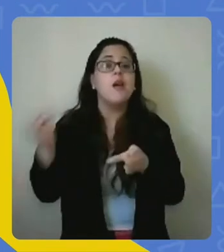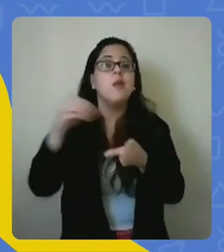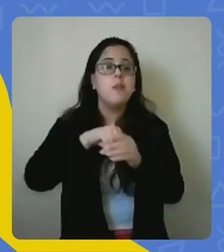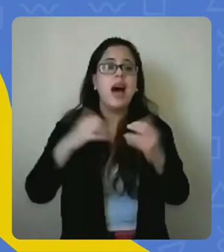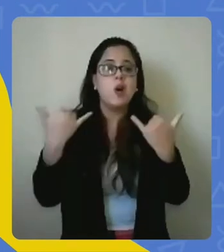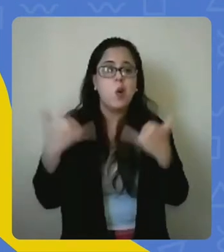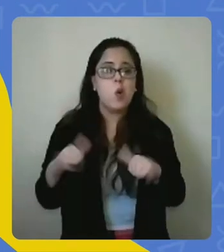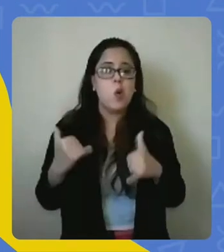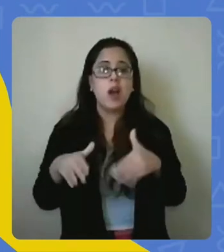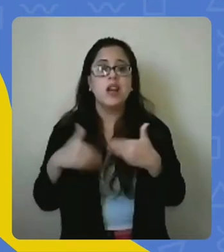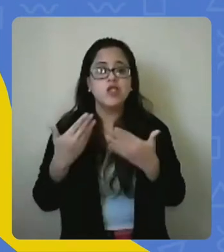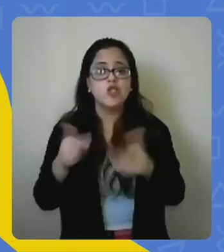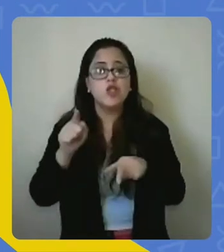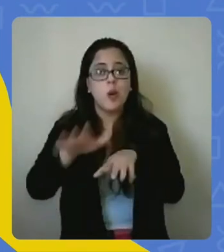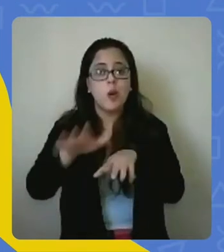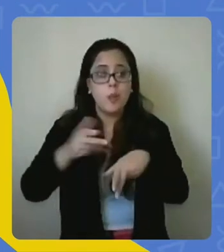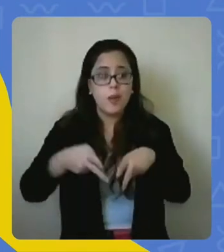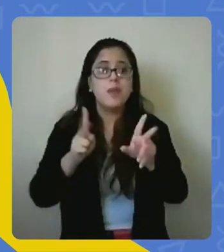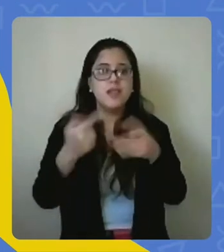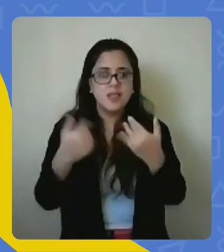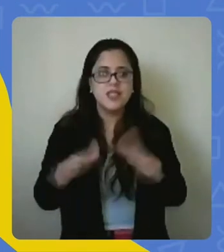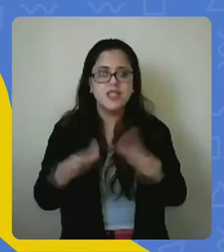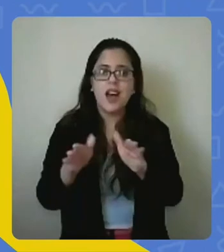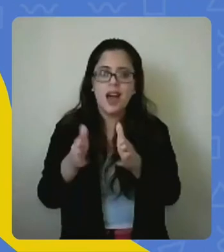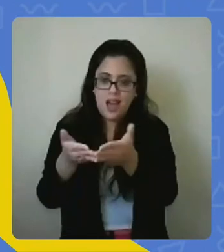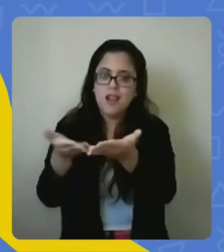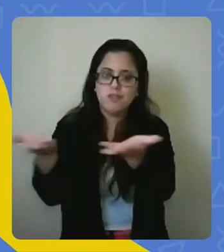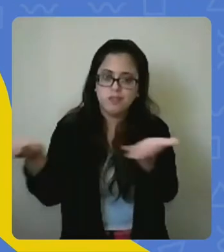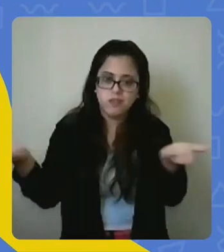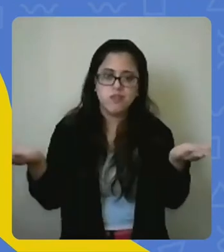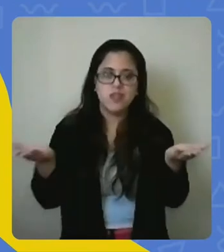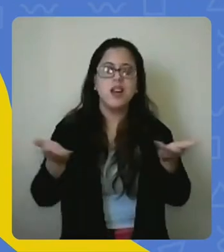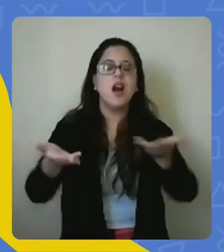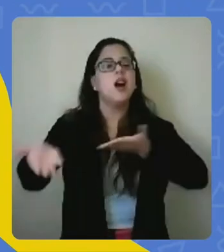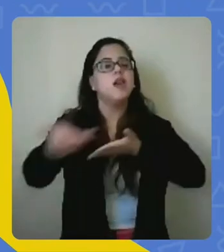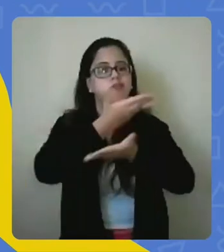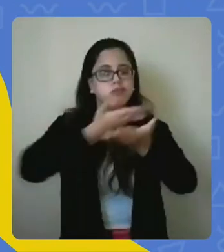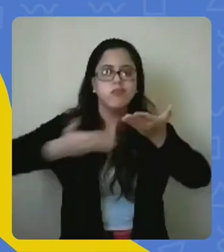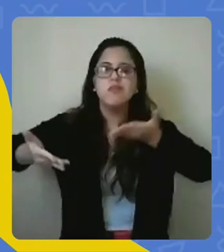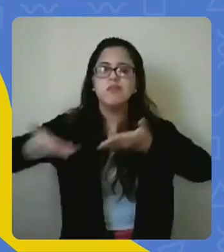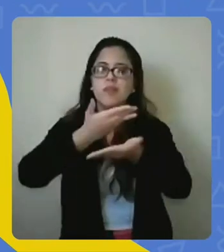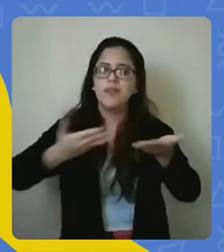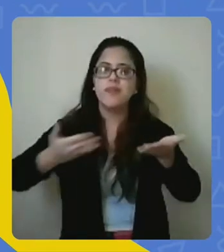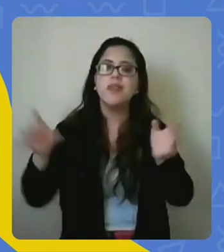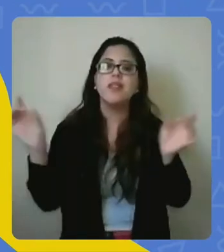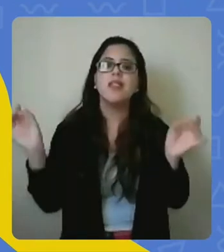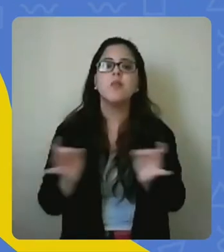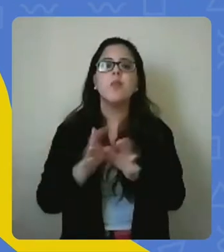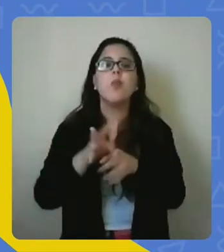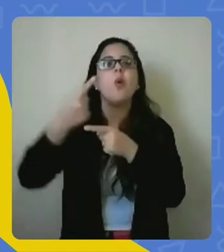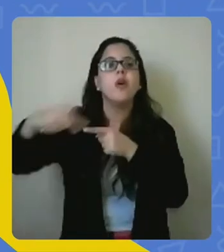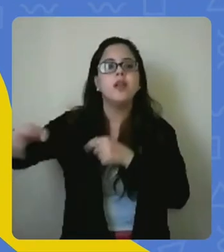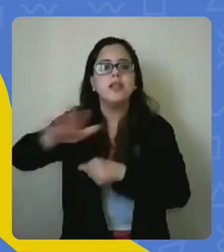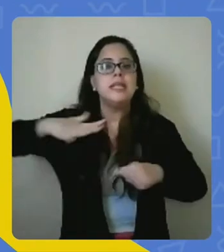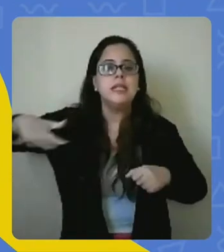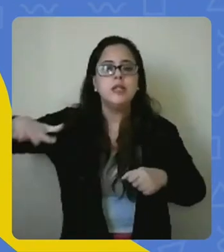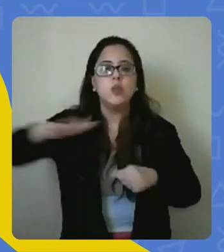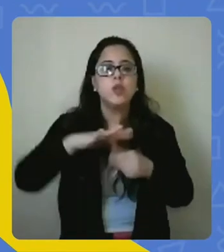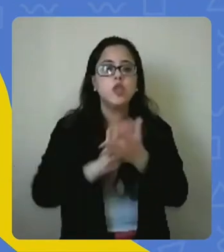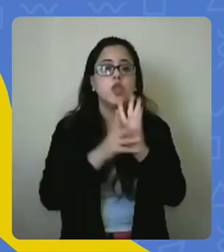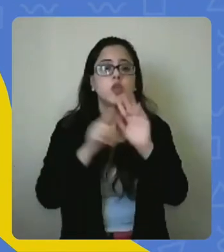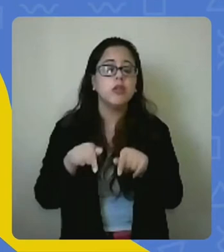Entonces esto permite que se abra como este espacio de diálogo, que tal vez en otra situación todas estas cosas no